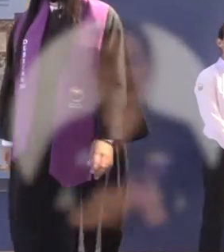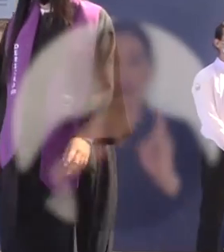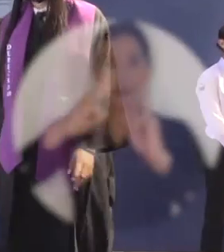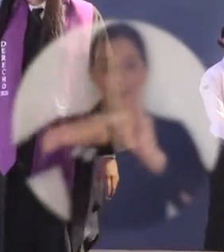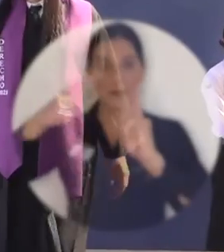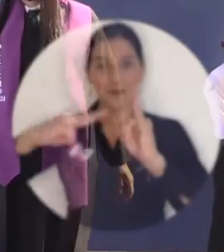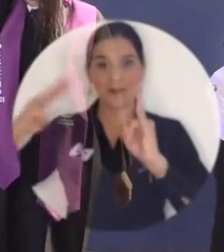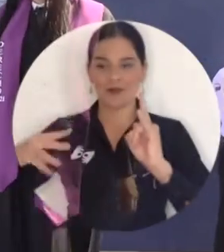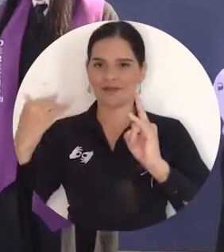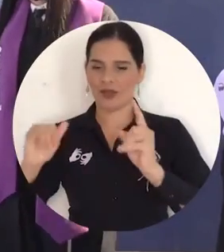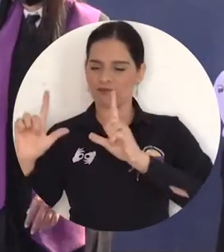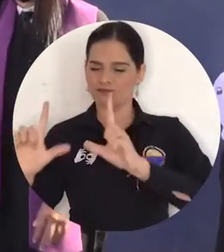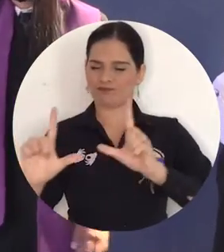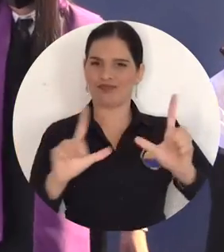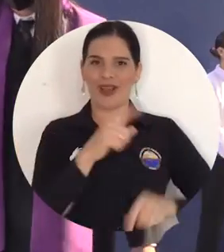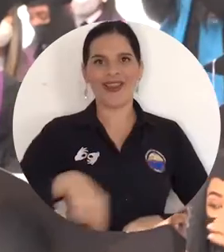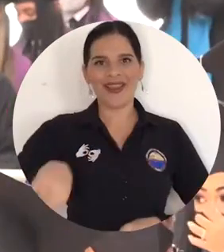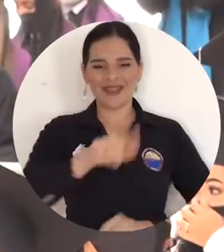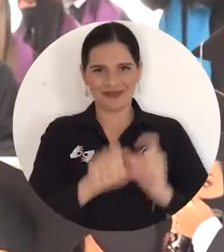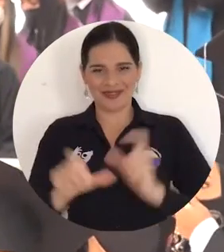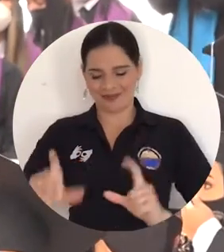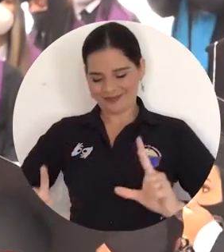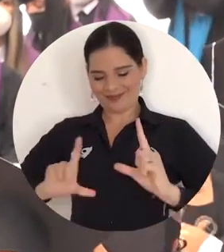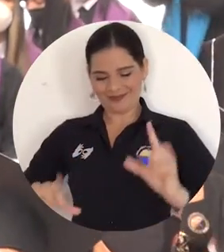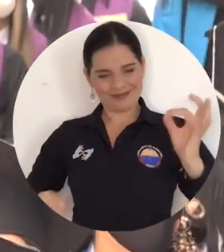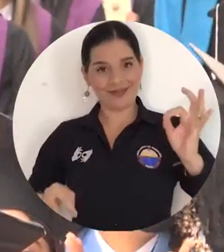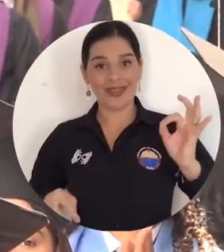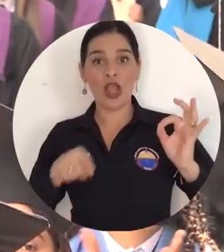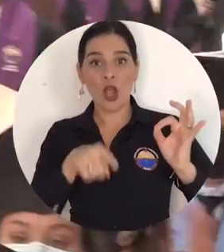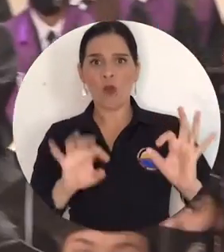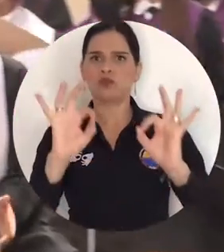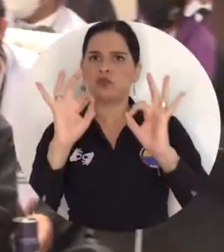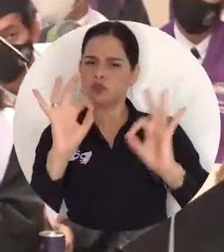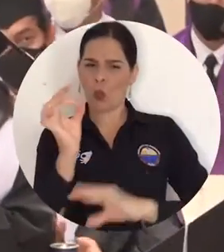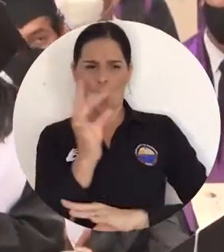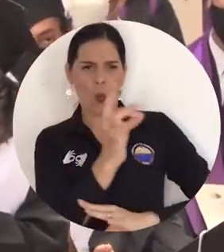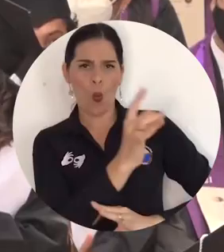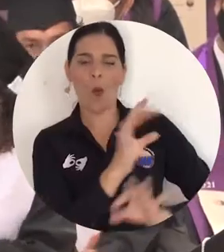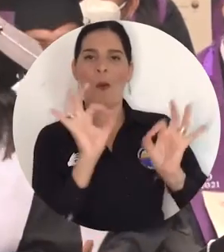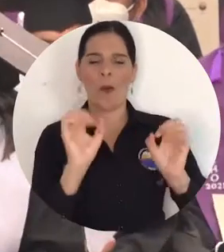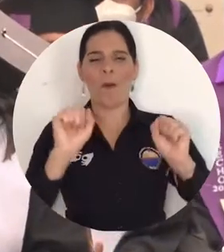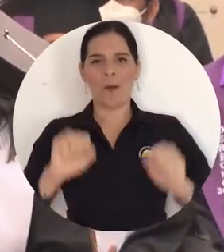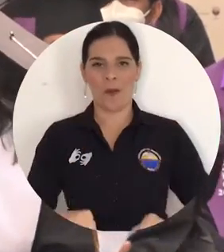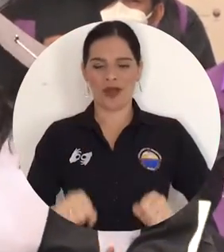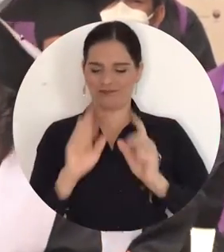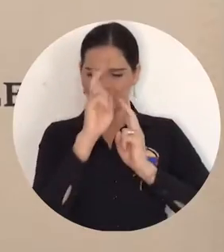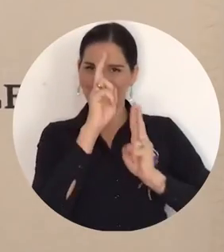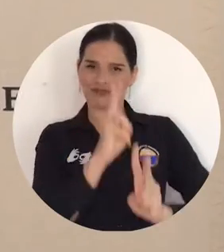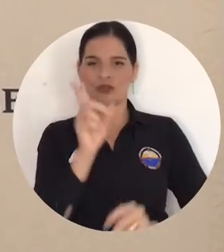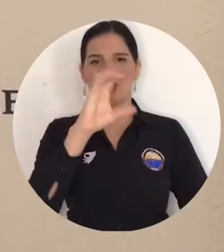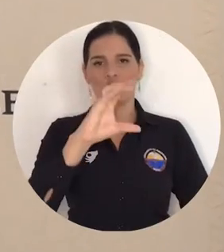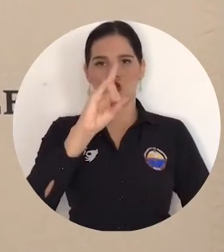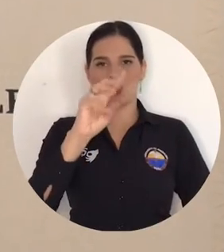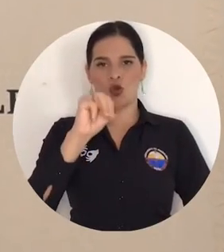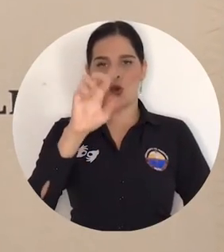la universidad del magdalena entregó distinciones a los graduandos que por su destacado rendimiento académico se hicieron merecedores de los títulos honoríficos